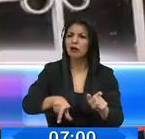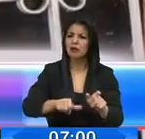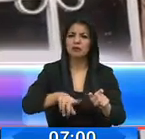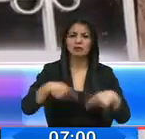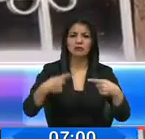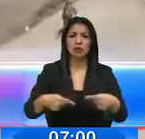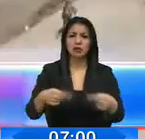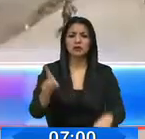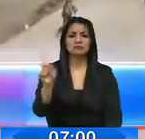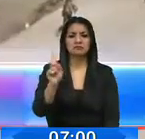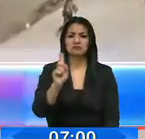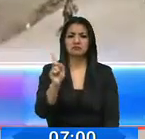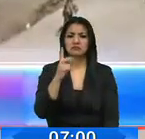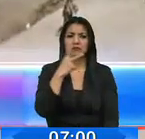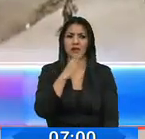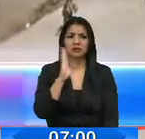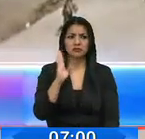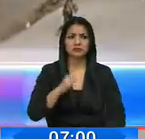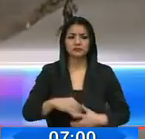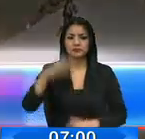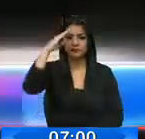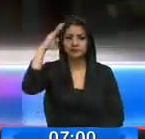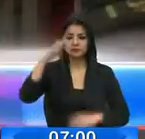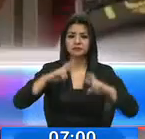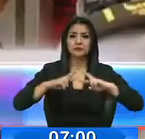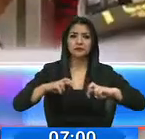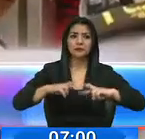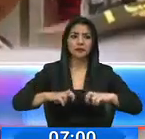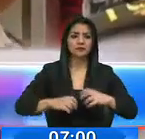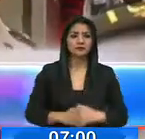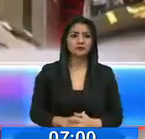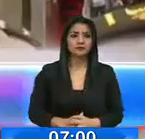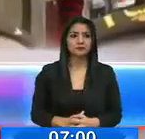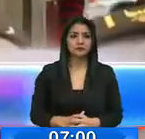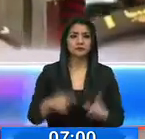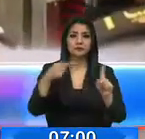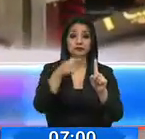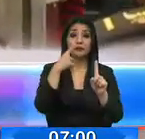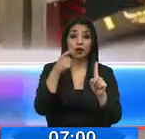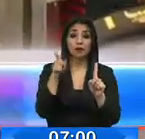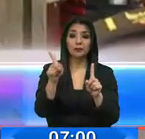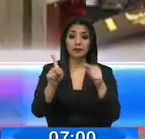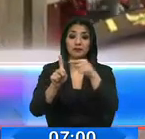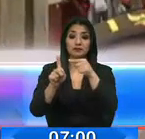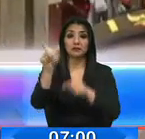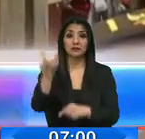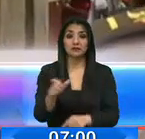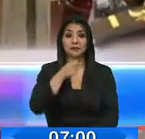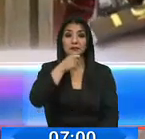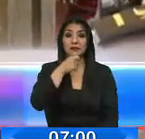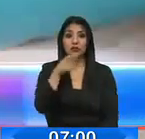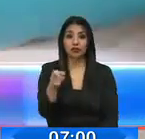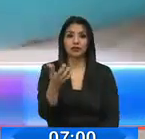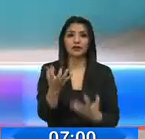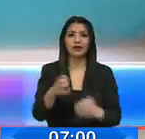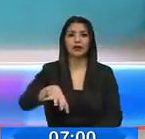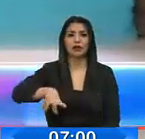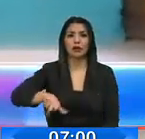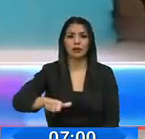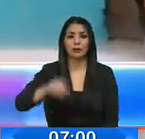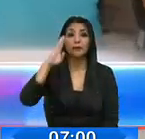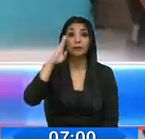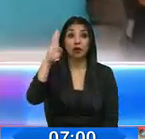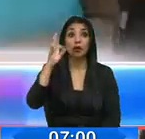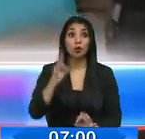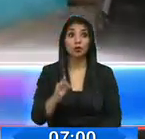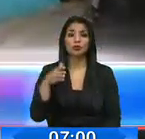pero en este caso no. La policía investiga este caso. El agredido le ha querido robar a una persona, a un adulto mayor. El policía ha estado pasando